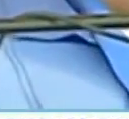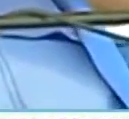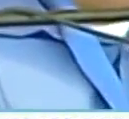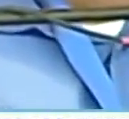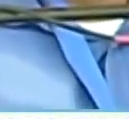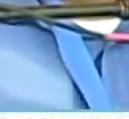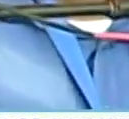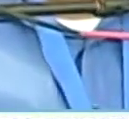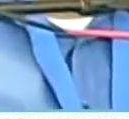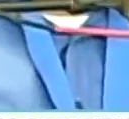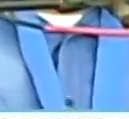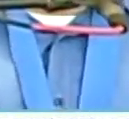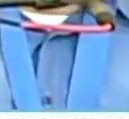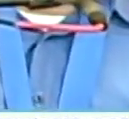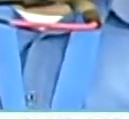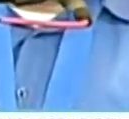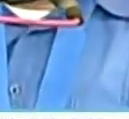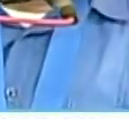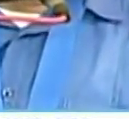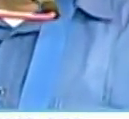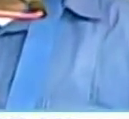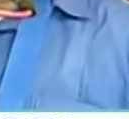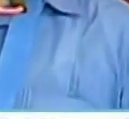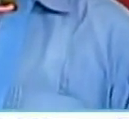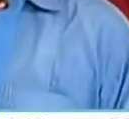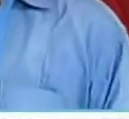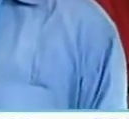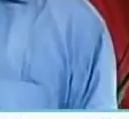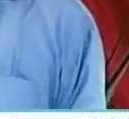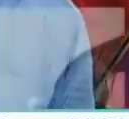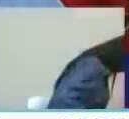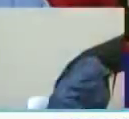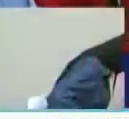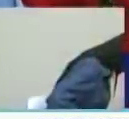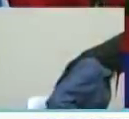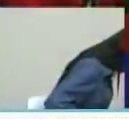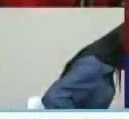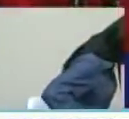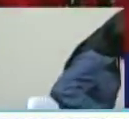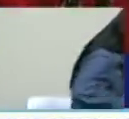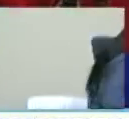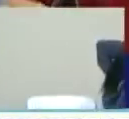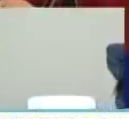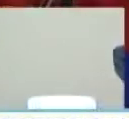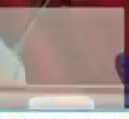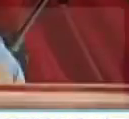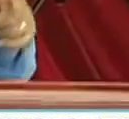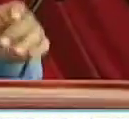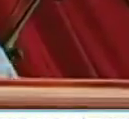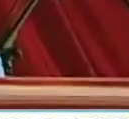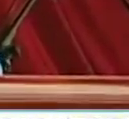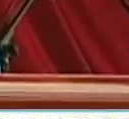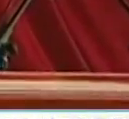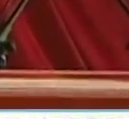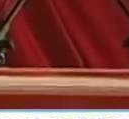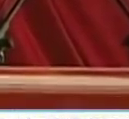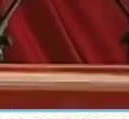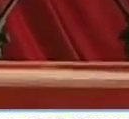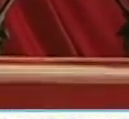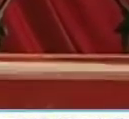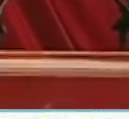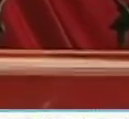Aquel tipo dijo, vamos a descargar la rabia, para no decir otra cosa. Y era el plan. ¿Y qué hizo nuestro pueblo? Conciencia.